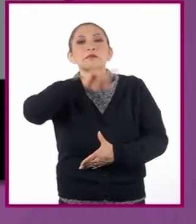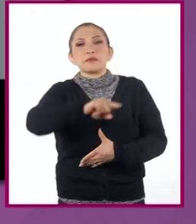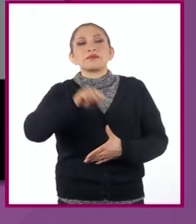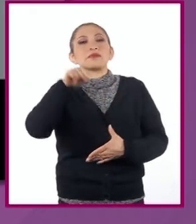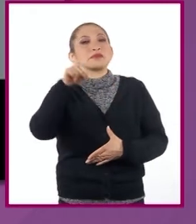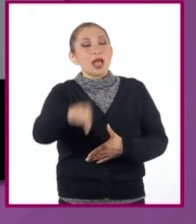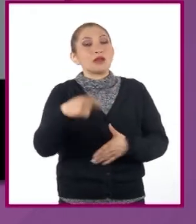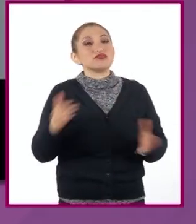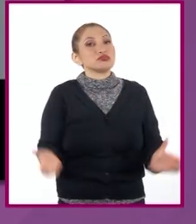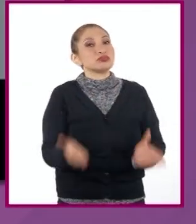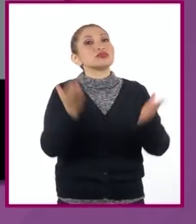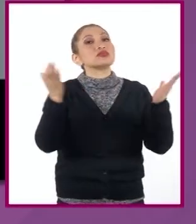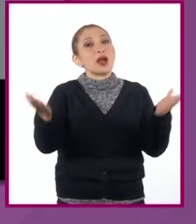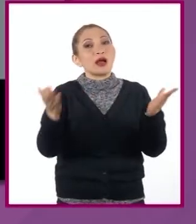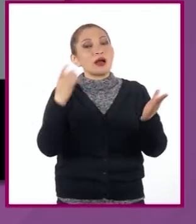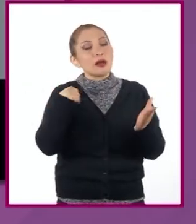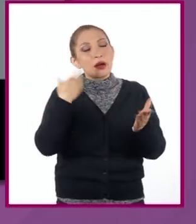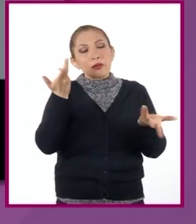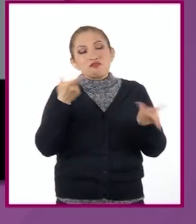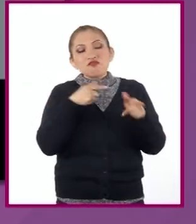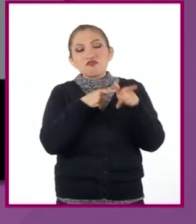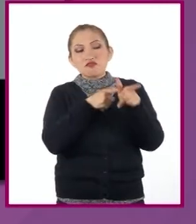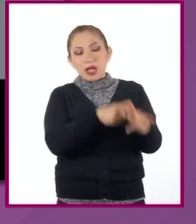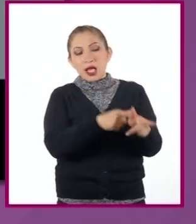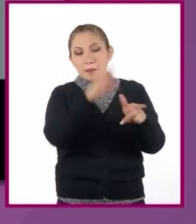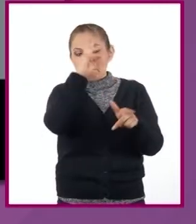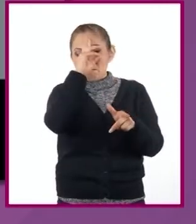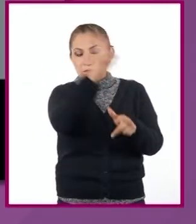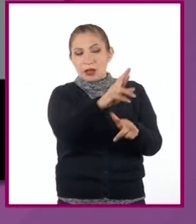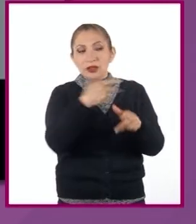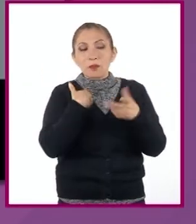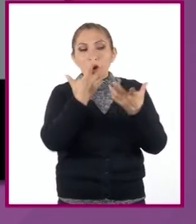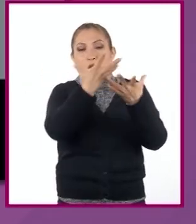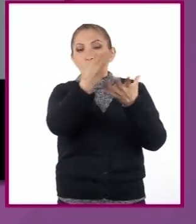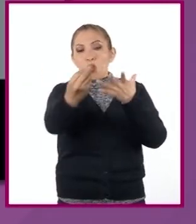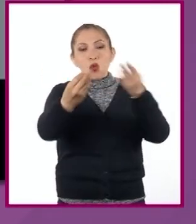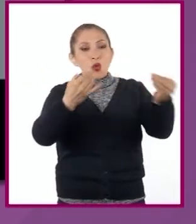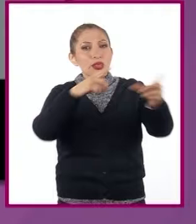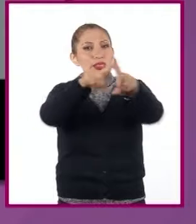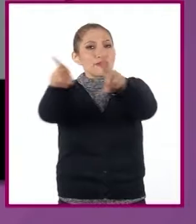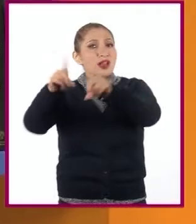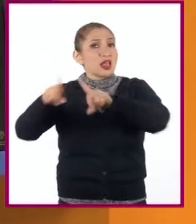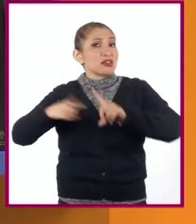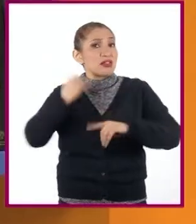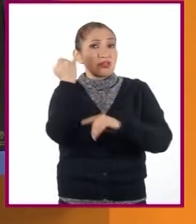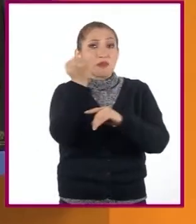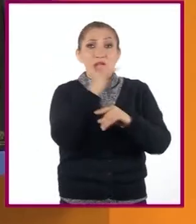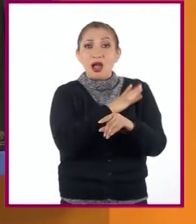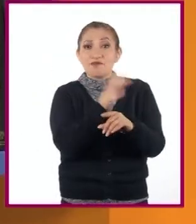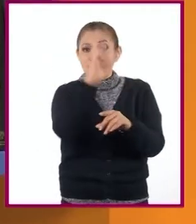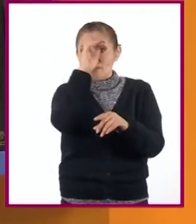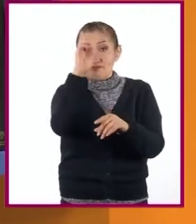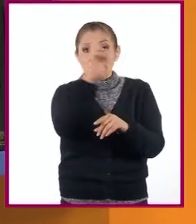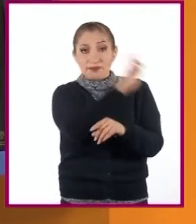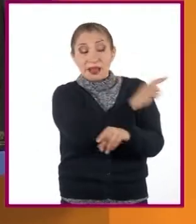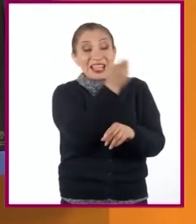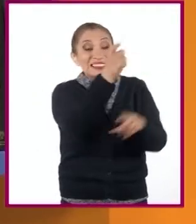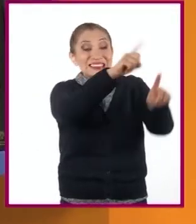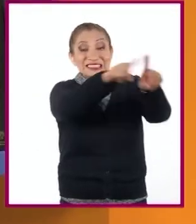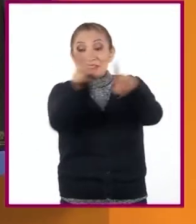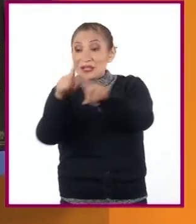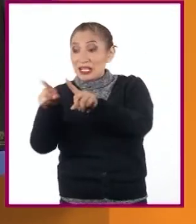Asimismo, promover la prevención, cuidado y respeto por la multiplicidad de lenguas originarias. Esta